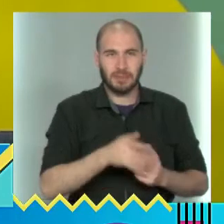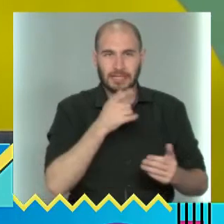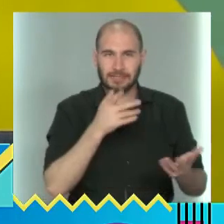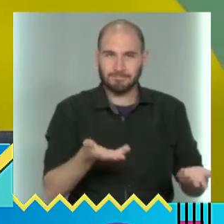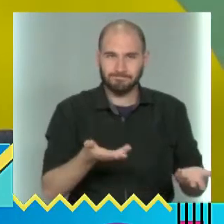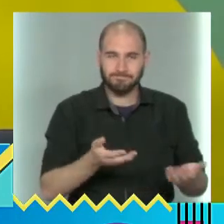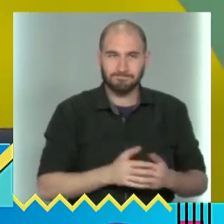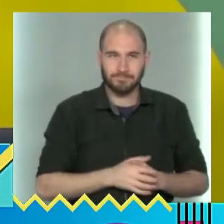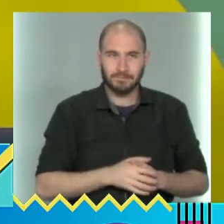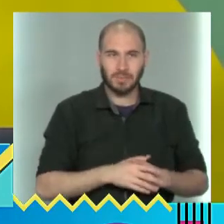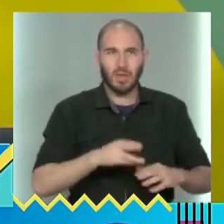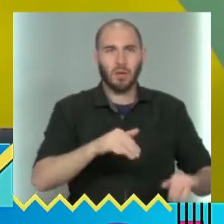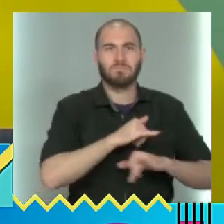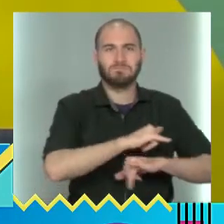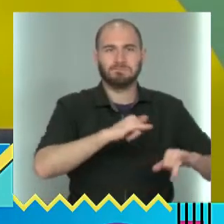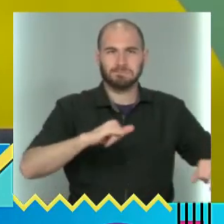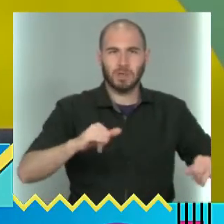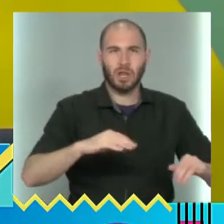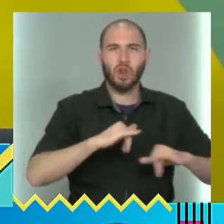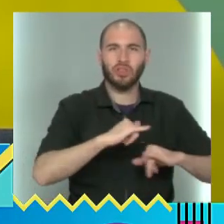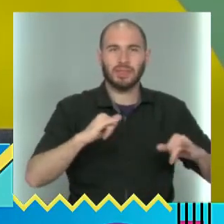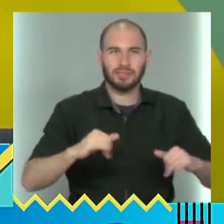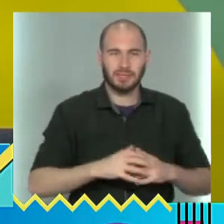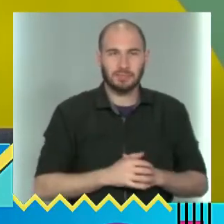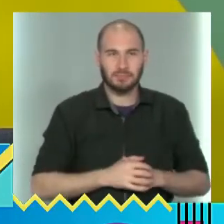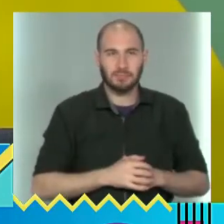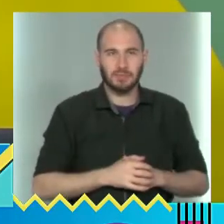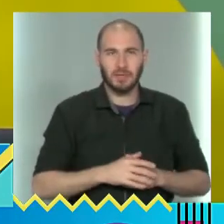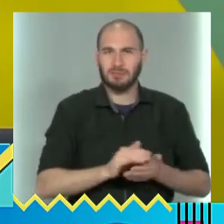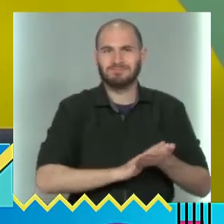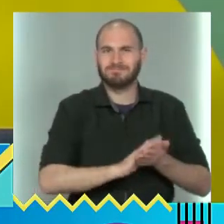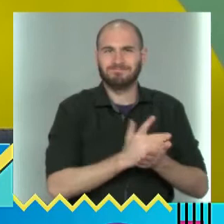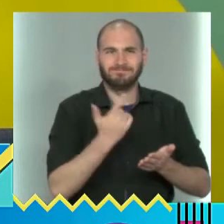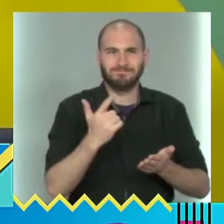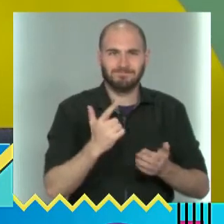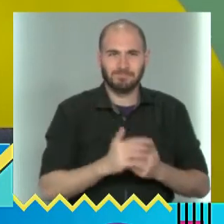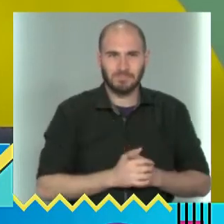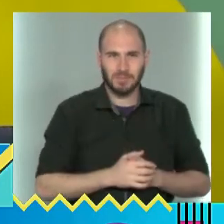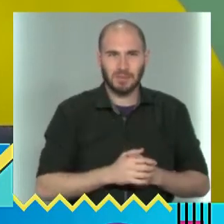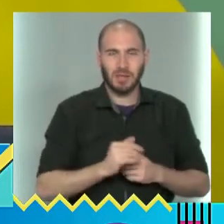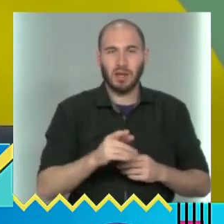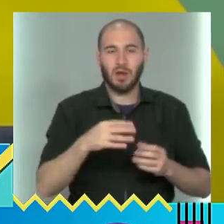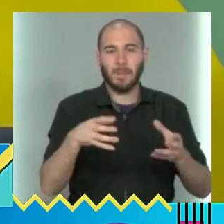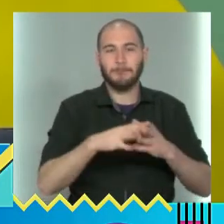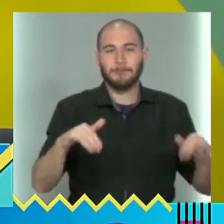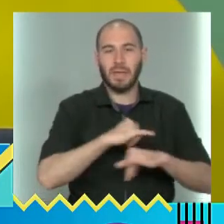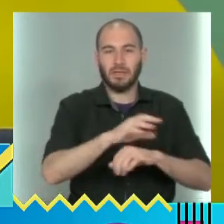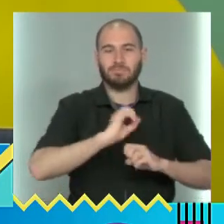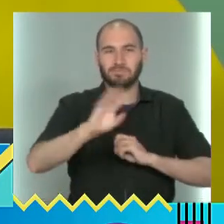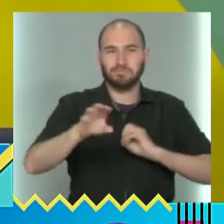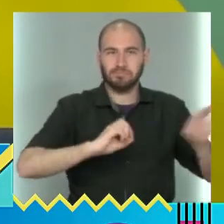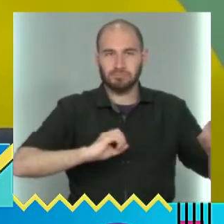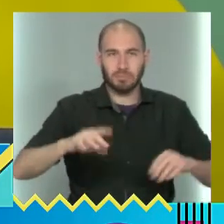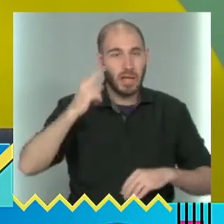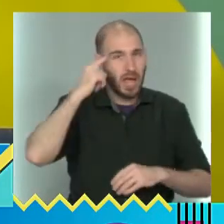diríamos, propagador de noticias, diríamos, infundadas, que van a las grandes agencias, ¿no? Recordemos